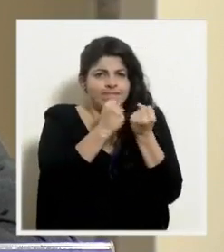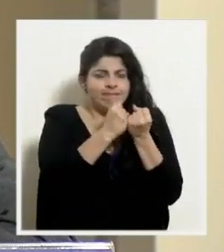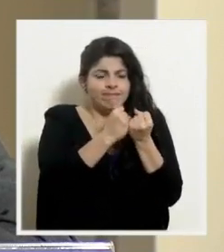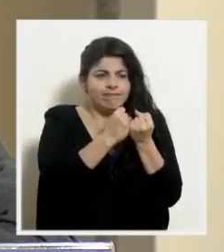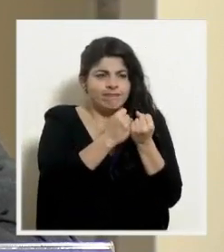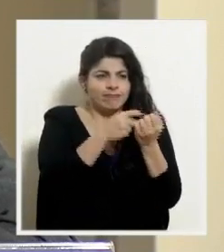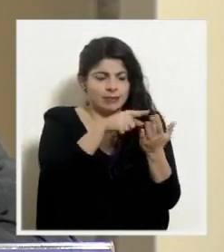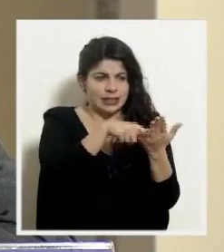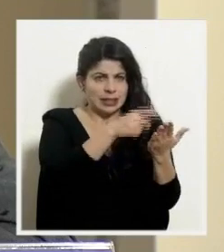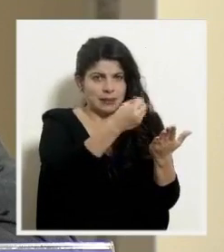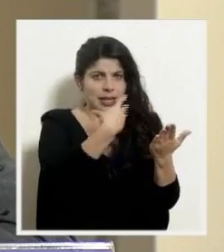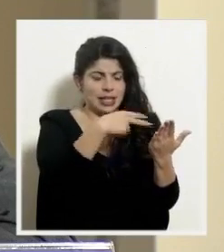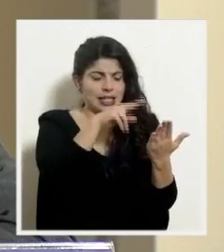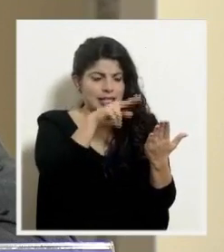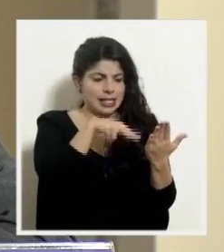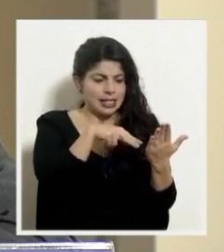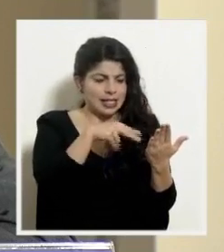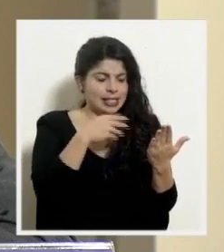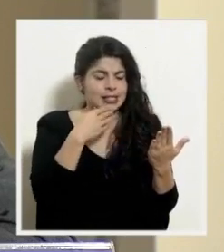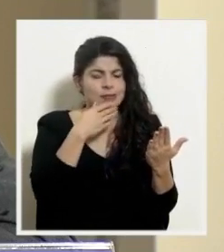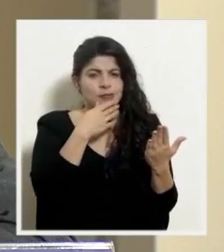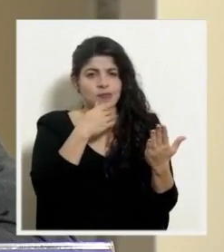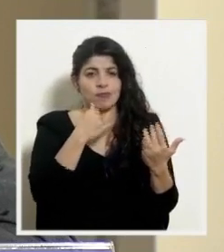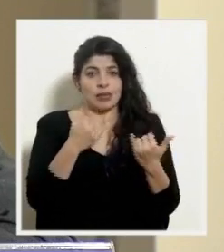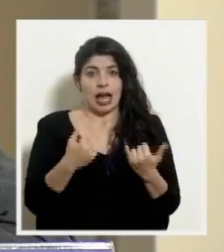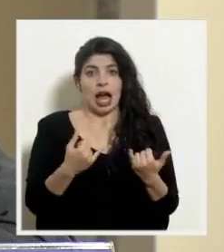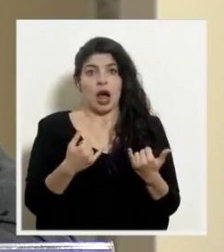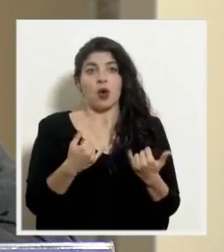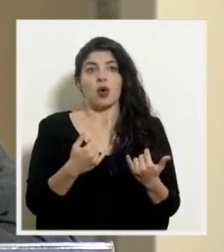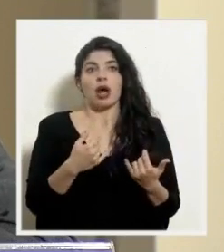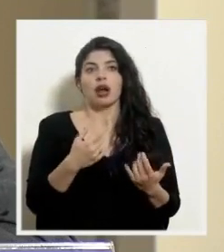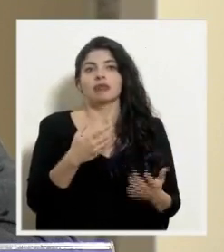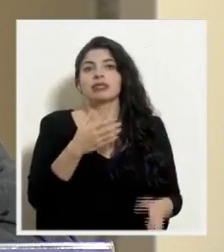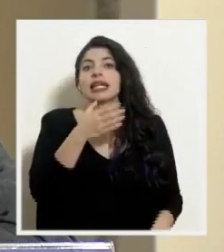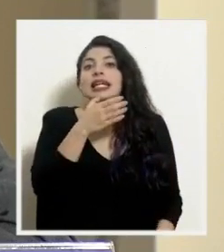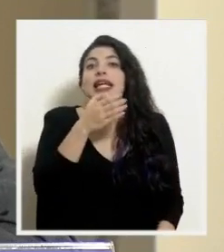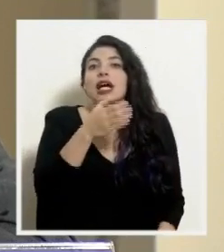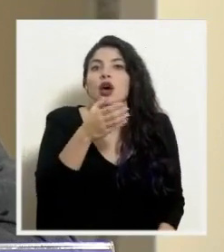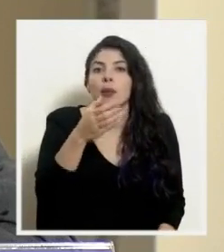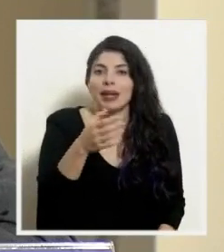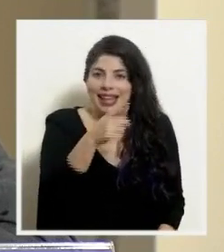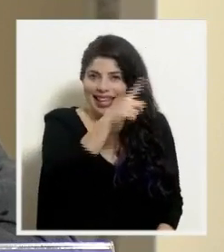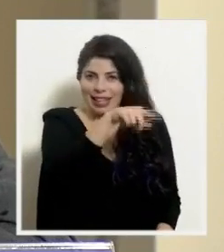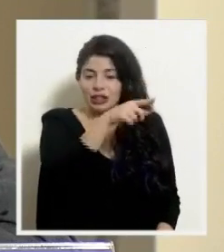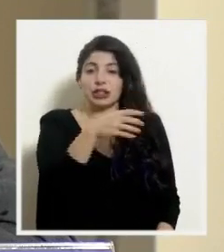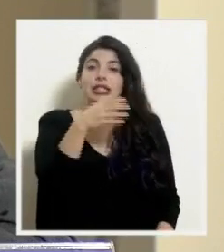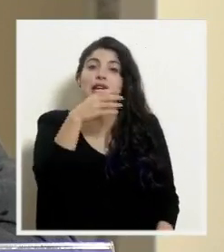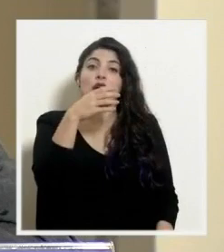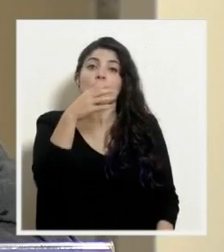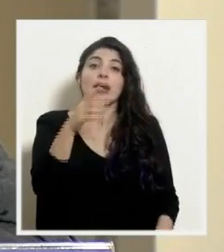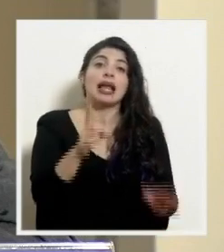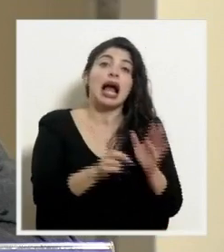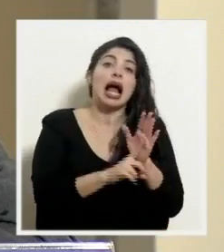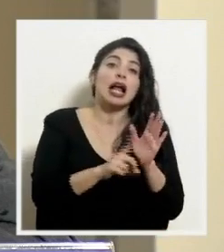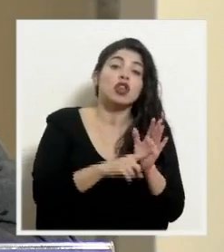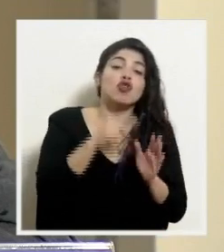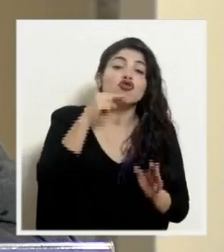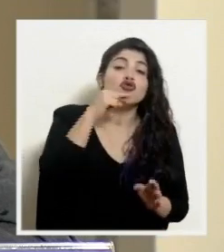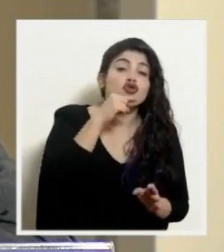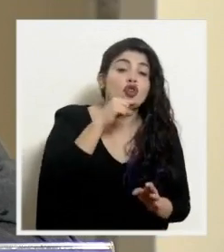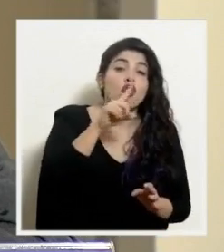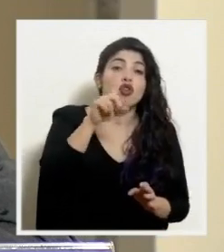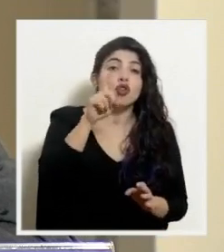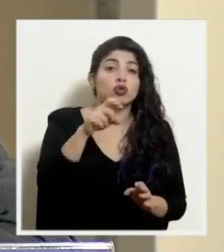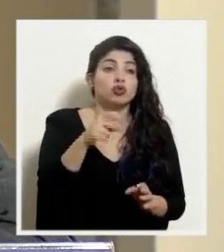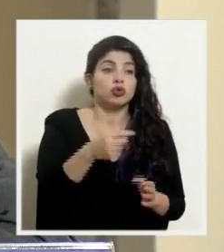e implícitamente se sugiere elevar la condición de alerta roja y su consulta